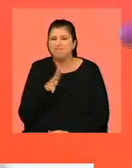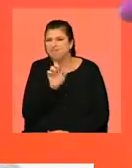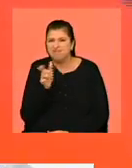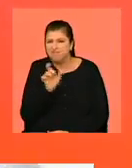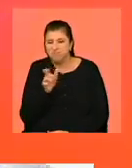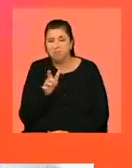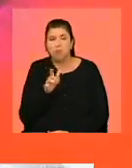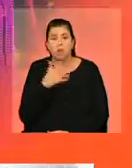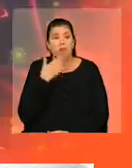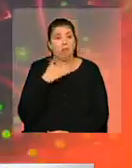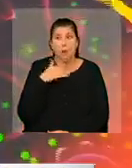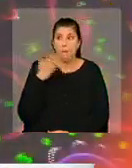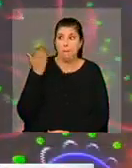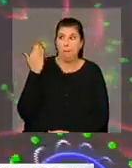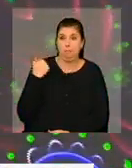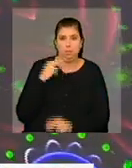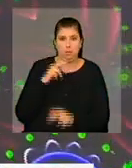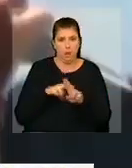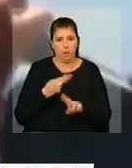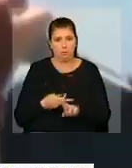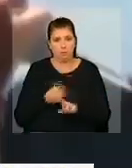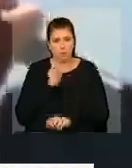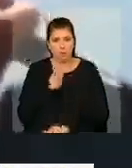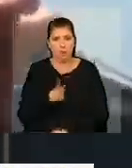su pasado. Y eso es lo que vamos a repasar.